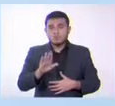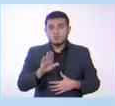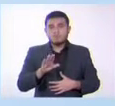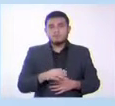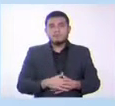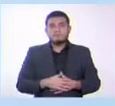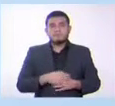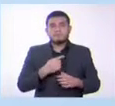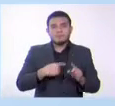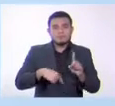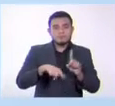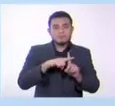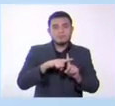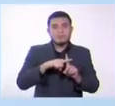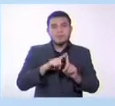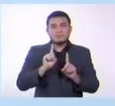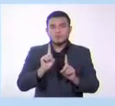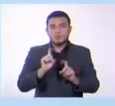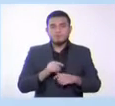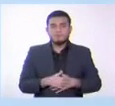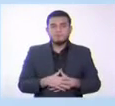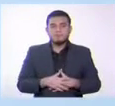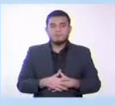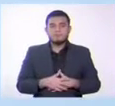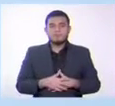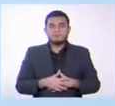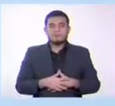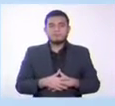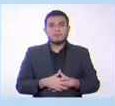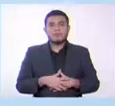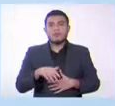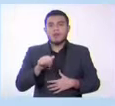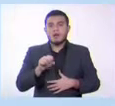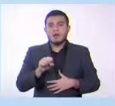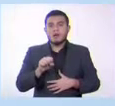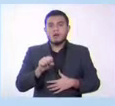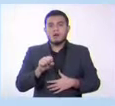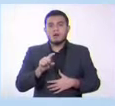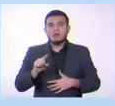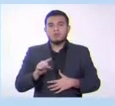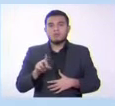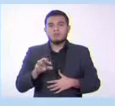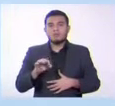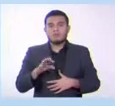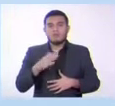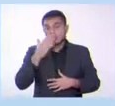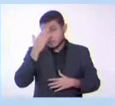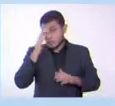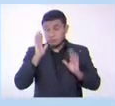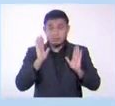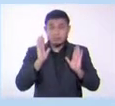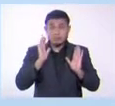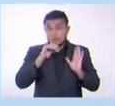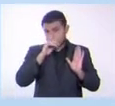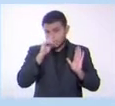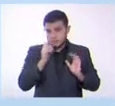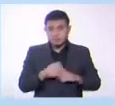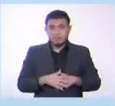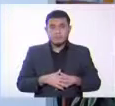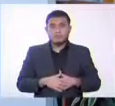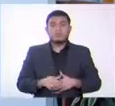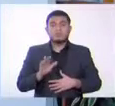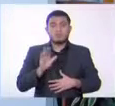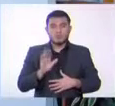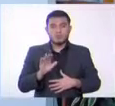de +1. El azufre es el desconocido, por lo tanto, su estado